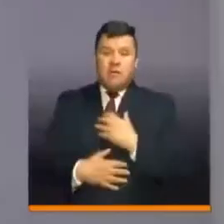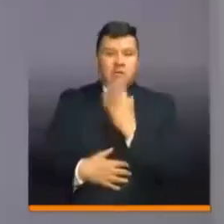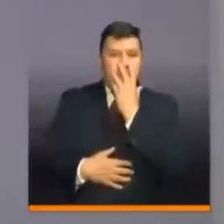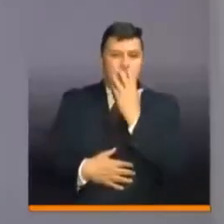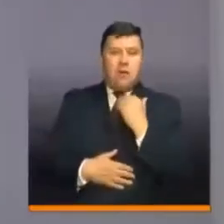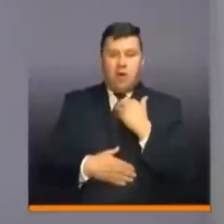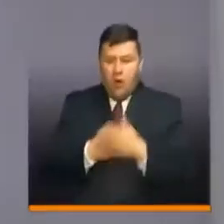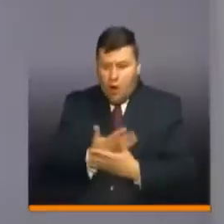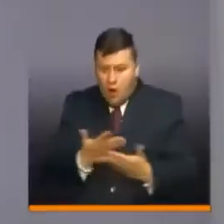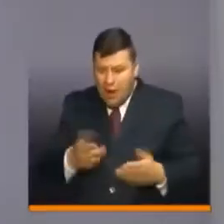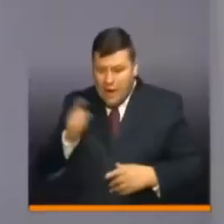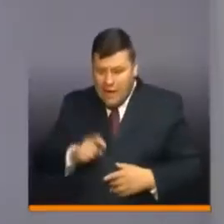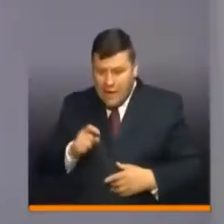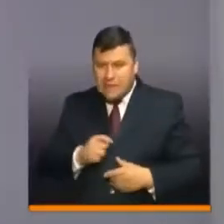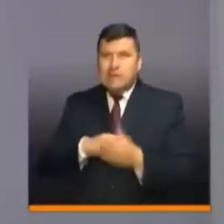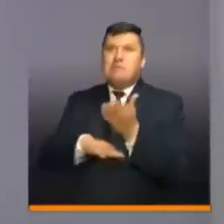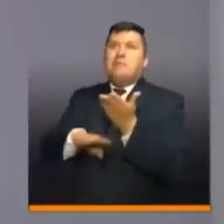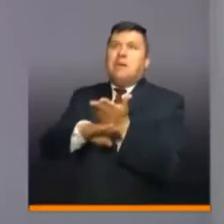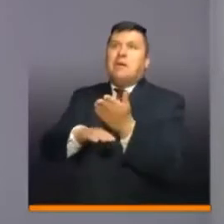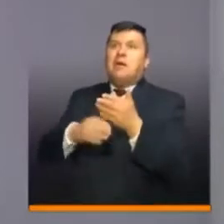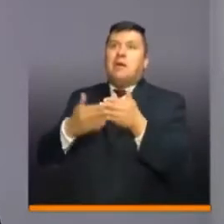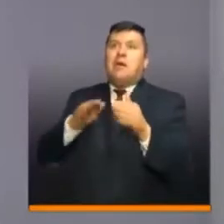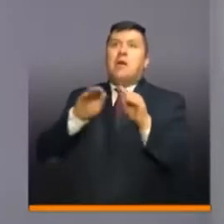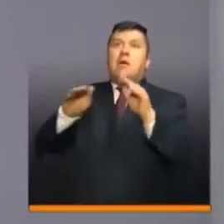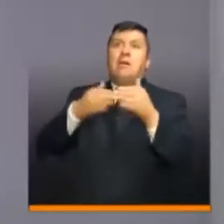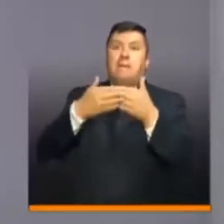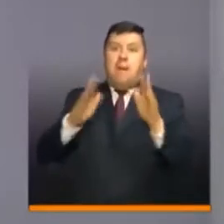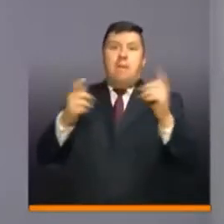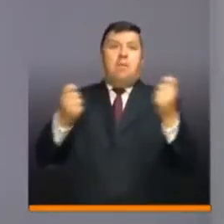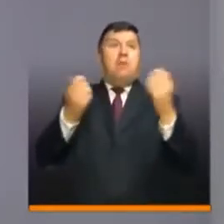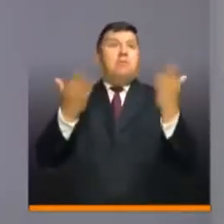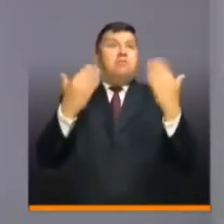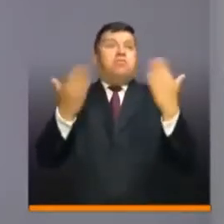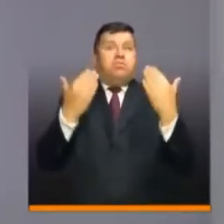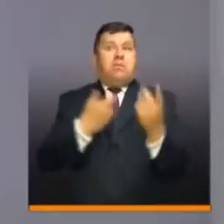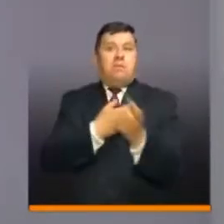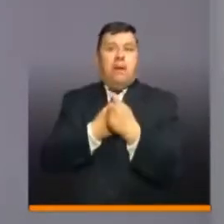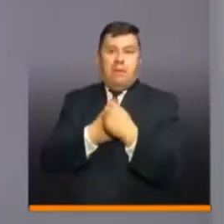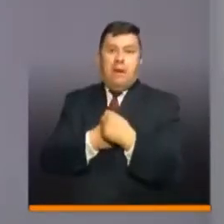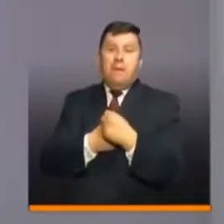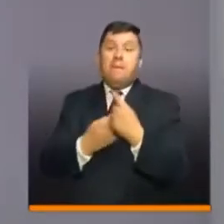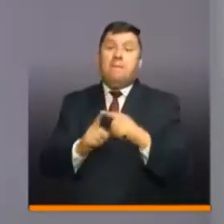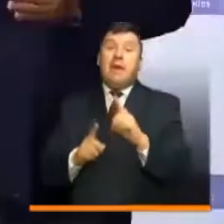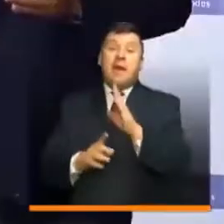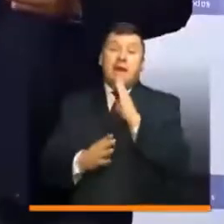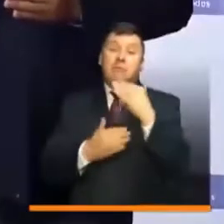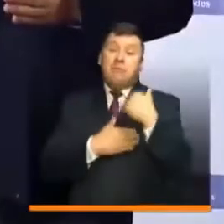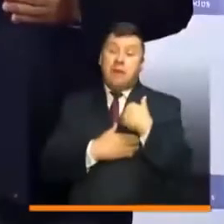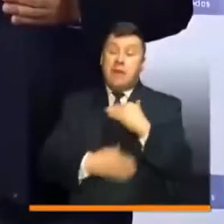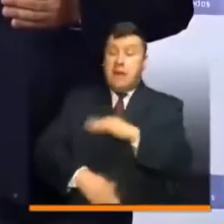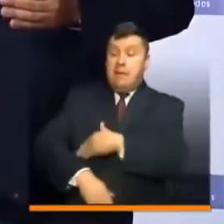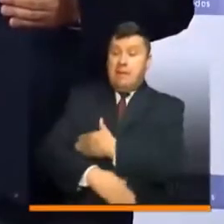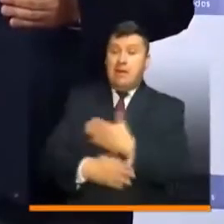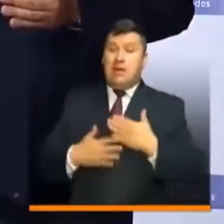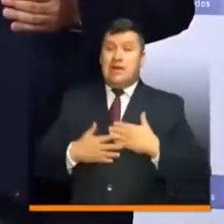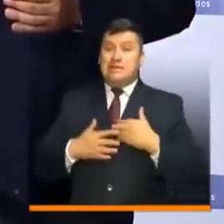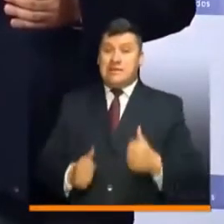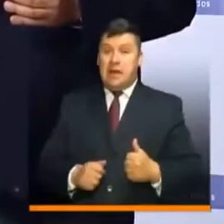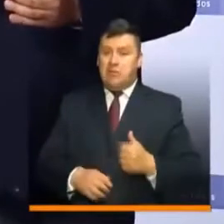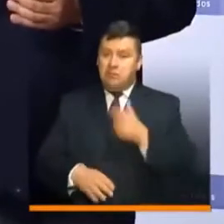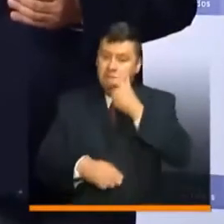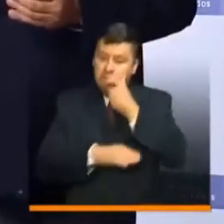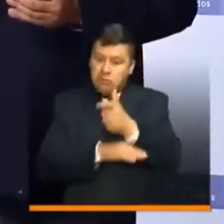montando cosas irán saliendo nuevas convocatorias siempre por supuesto bajo el lineamiento de ministerio de salud misterio de salud deliberante determinar